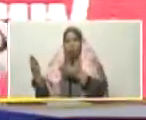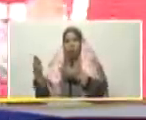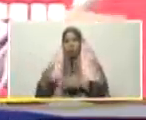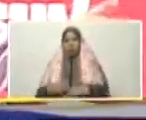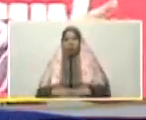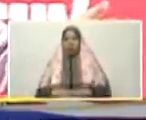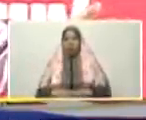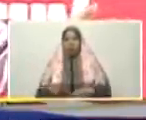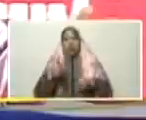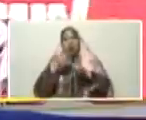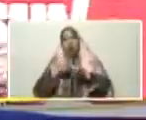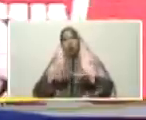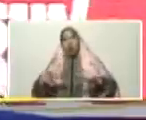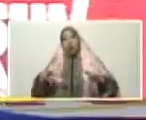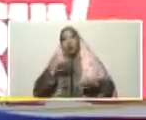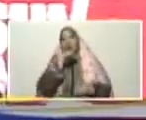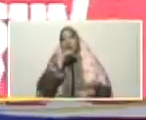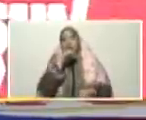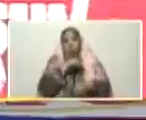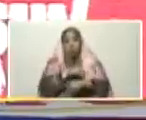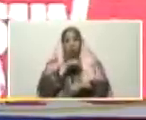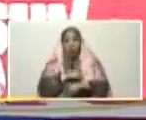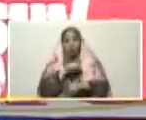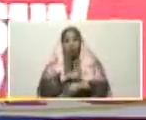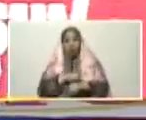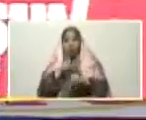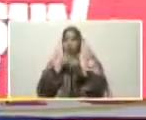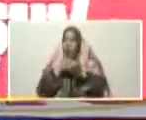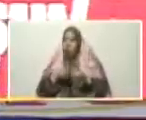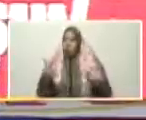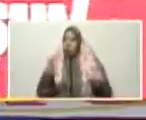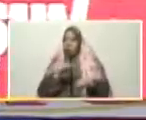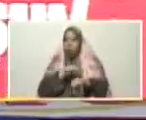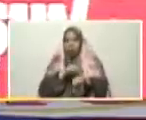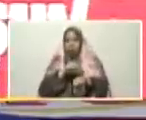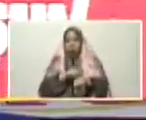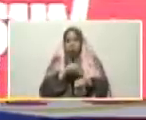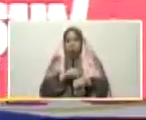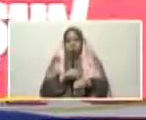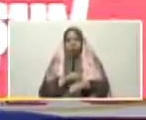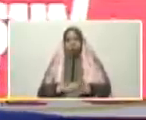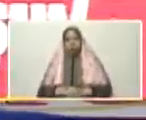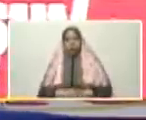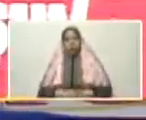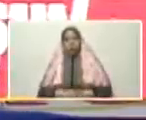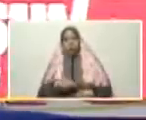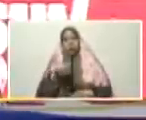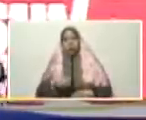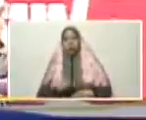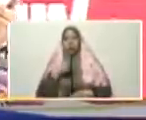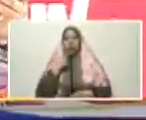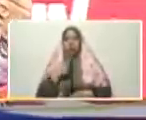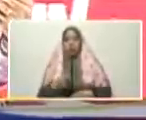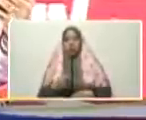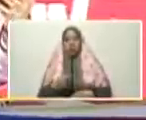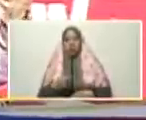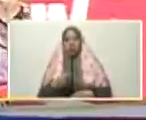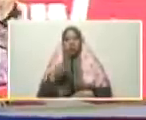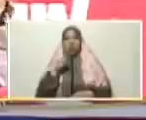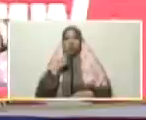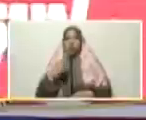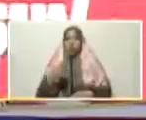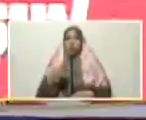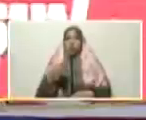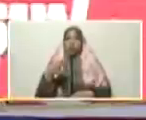es otra época es otra civilización aquí lo dice rodolfo sanz